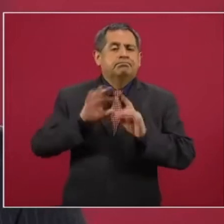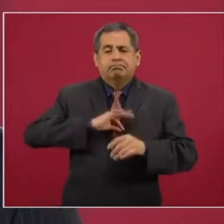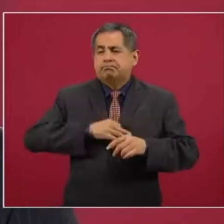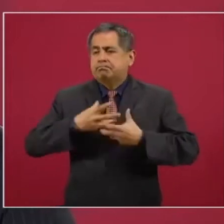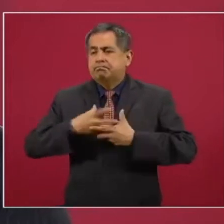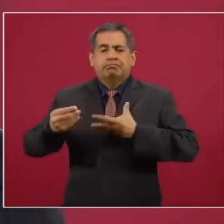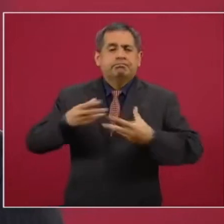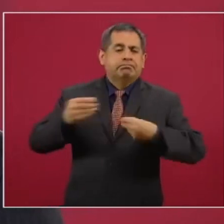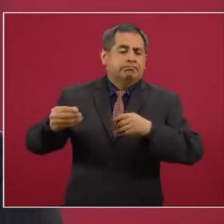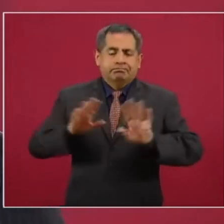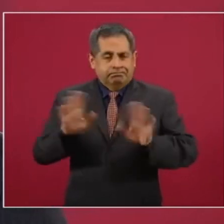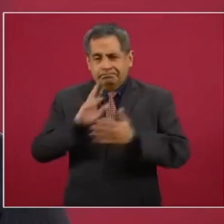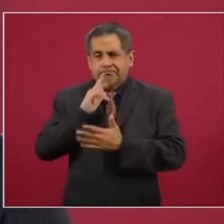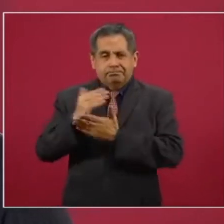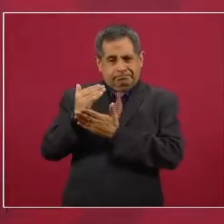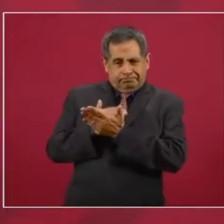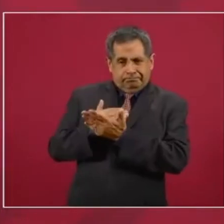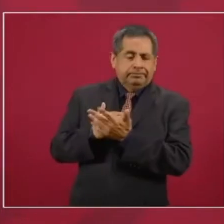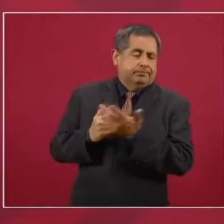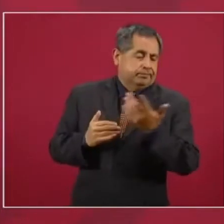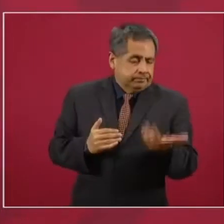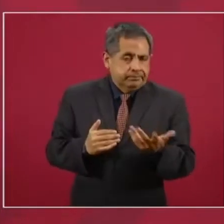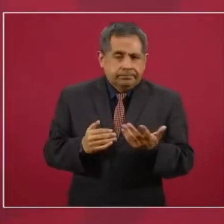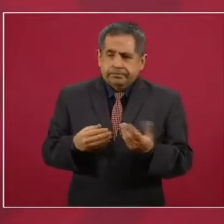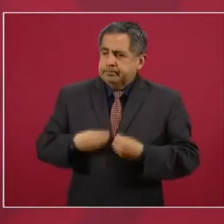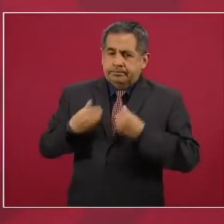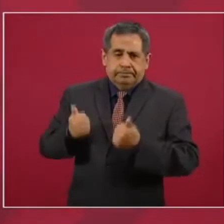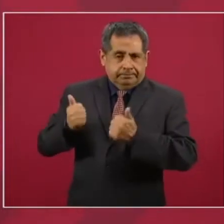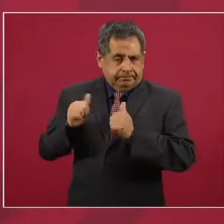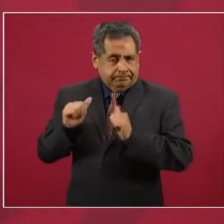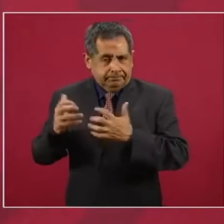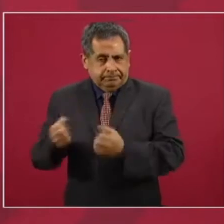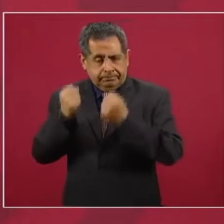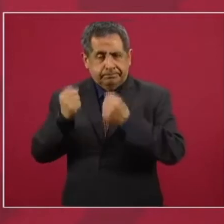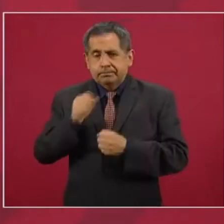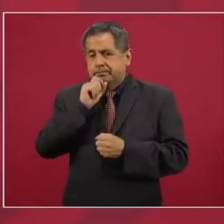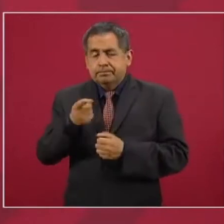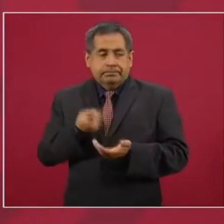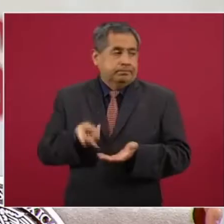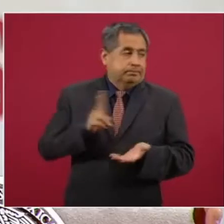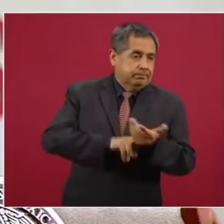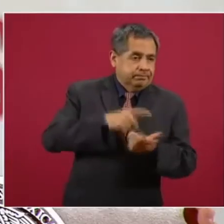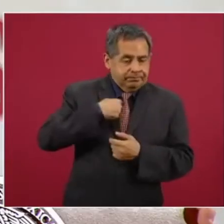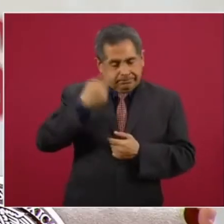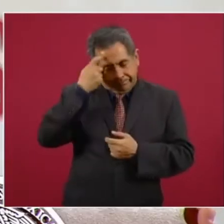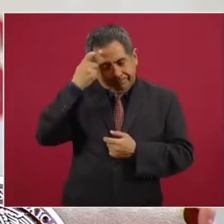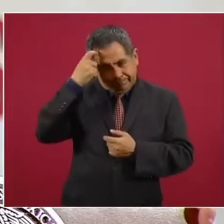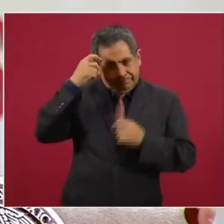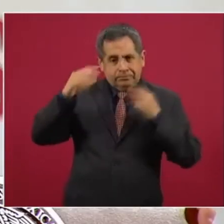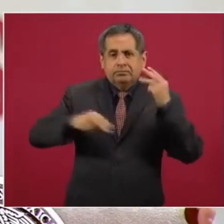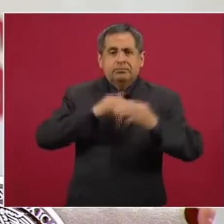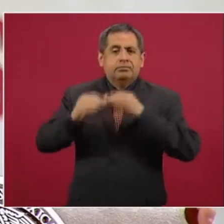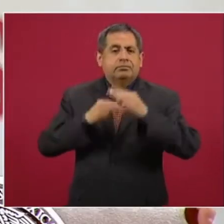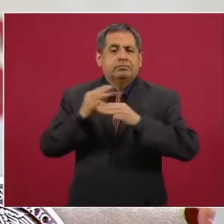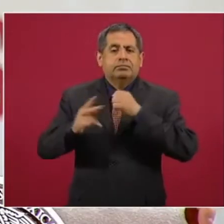tanto evitar las defunciones, salvar la vida, pero al mismo tiempo conscientes, todos los países estamos